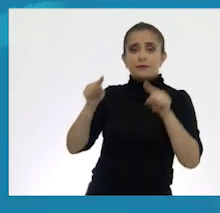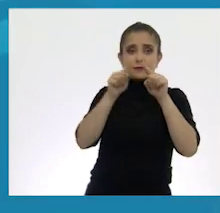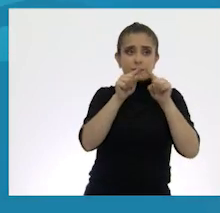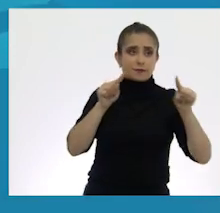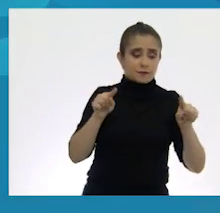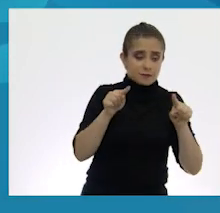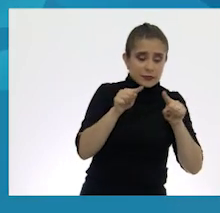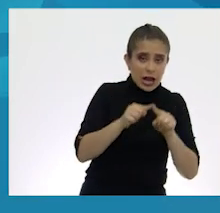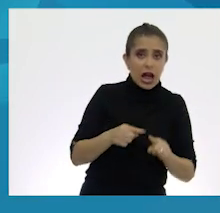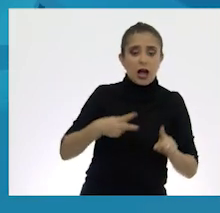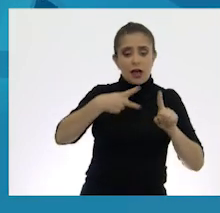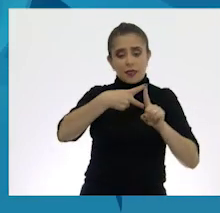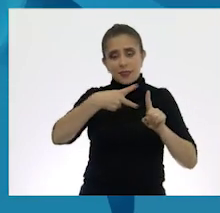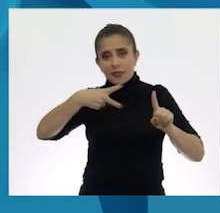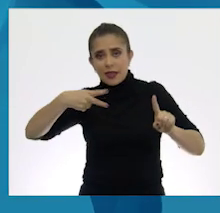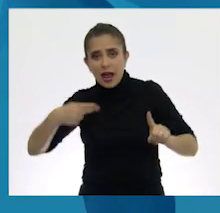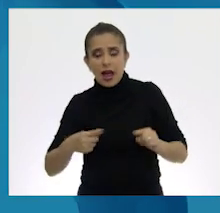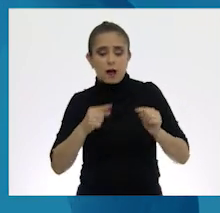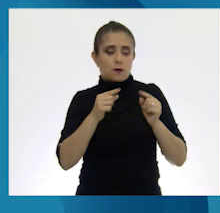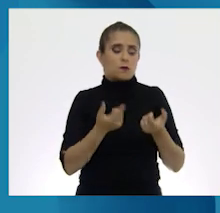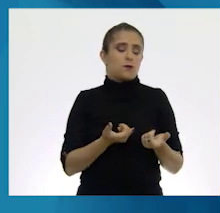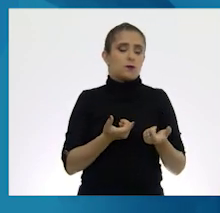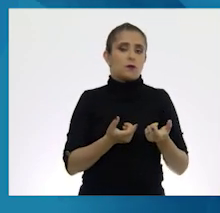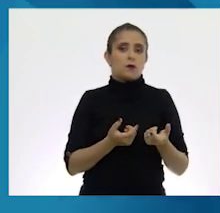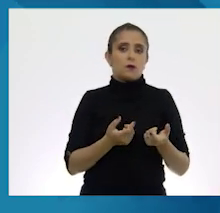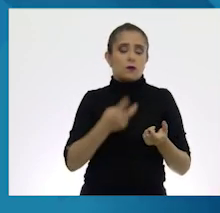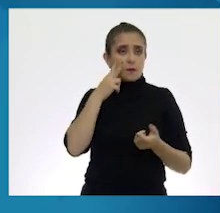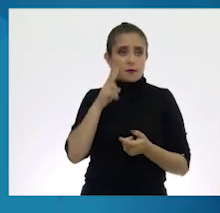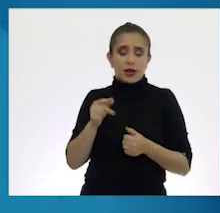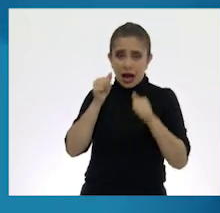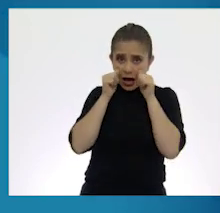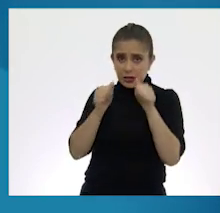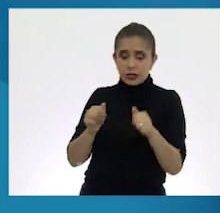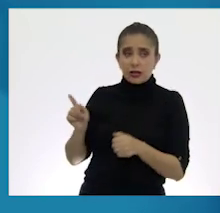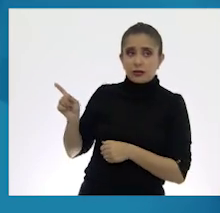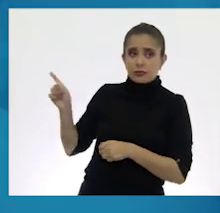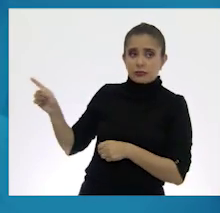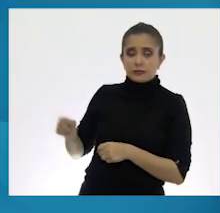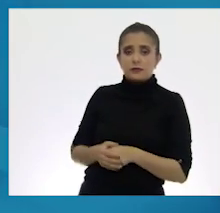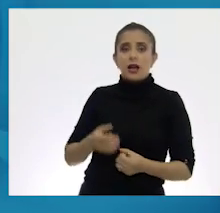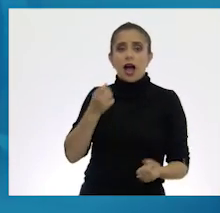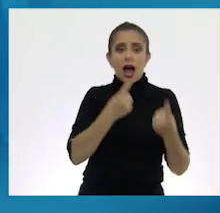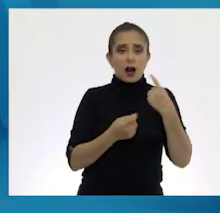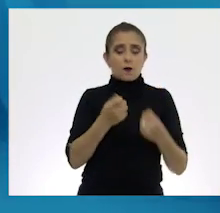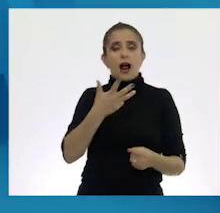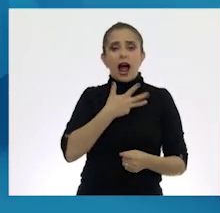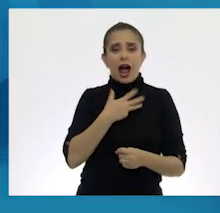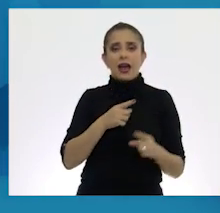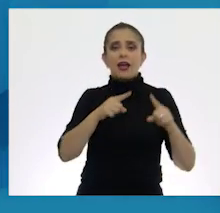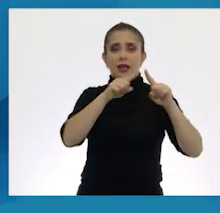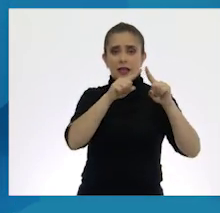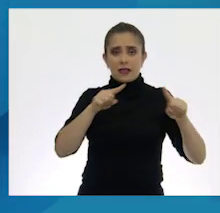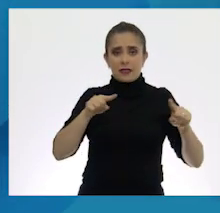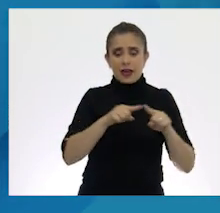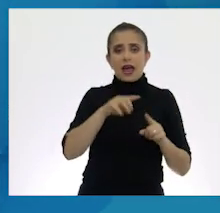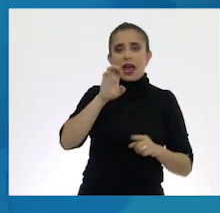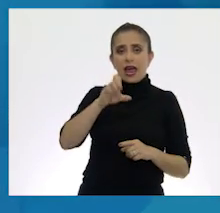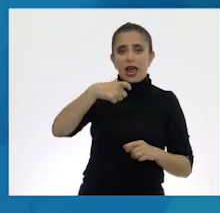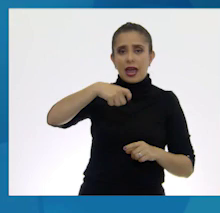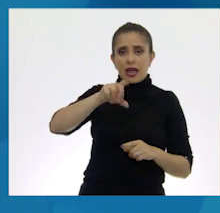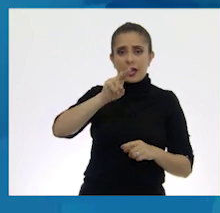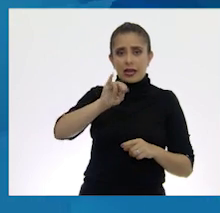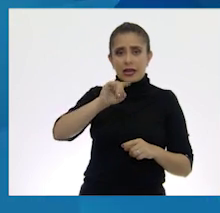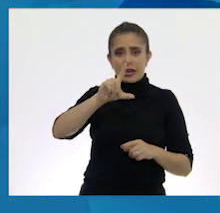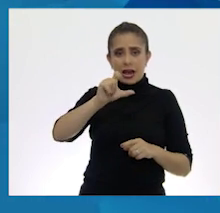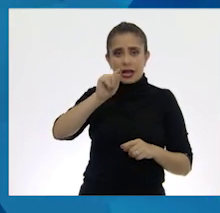esta clase de hoy. Podemos observar, si lo ven con detenimiento, algunos triángulos equiláteros, que recordemos que cuyos lados